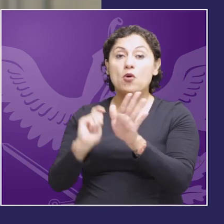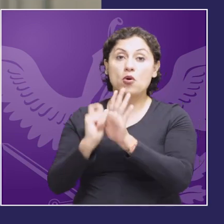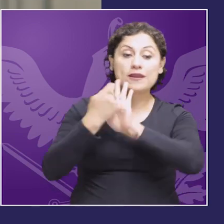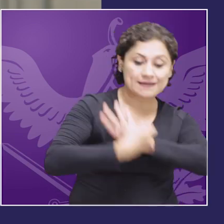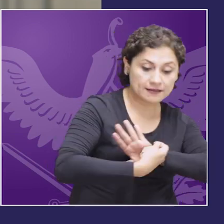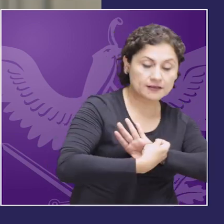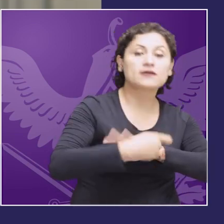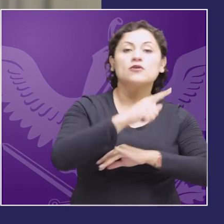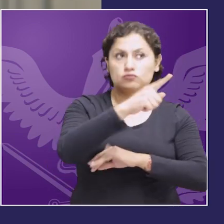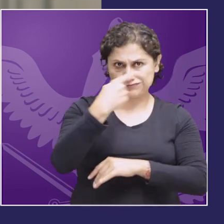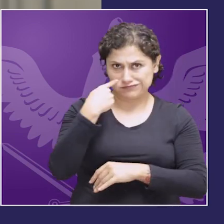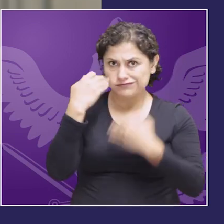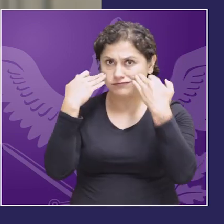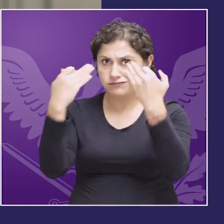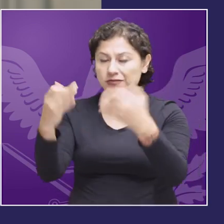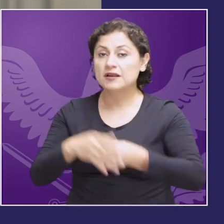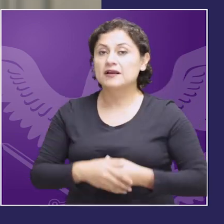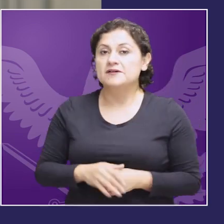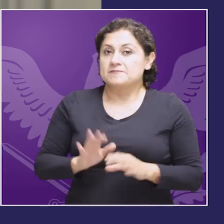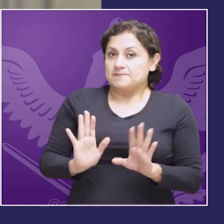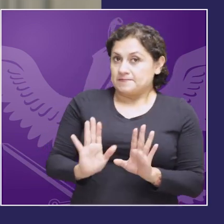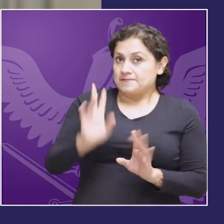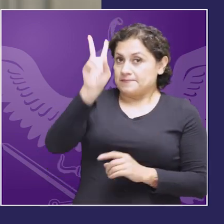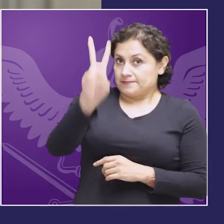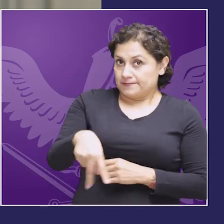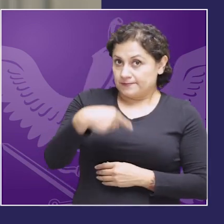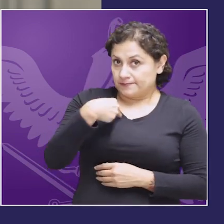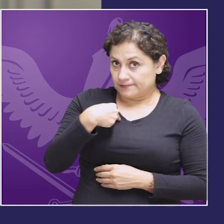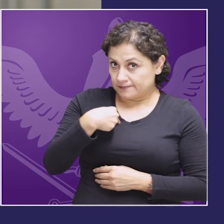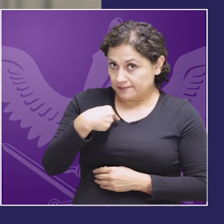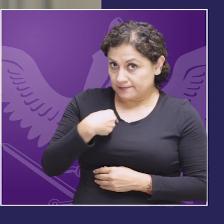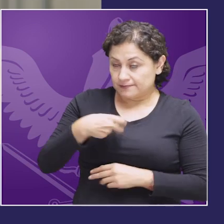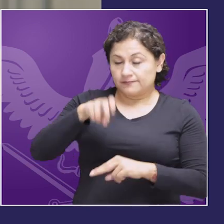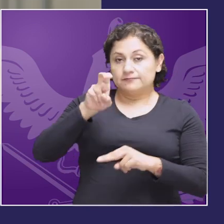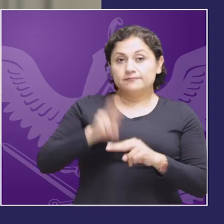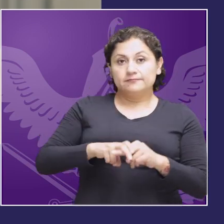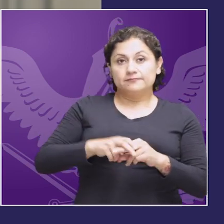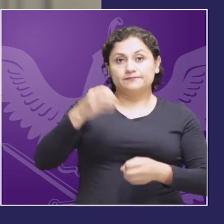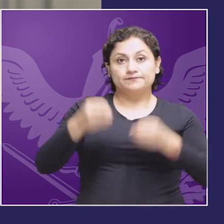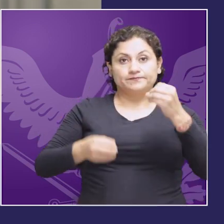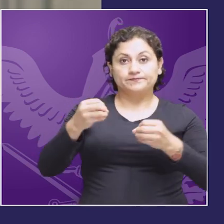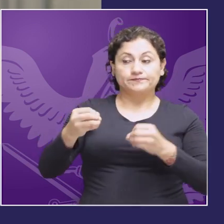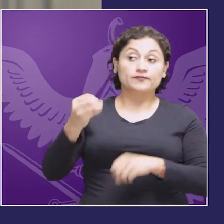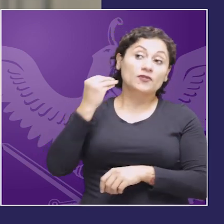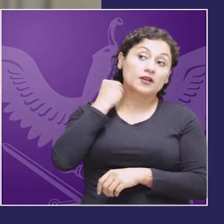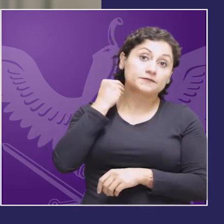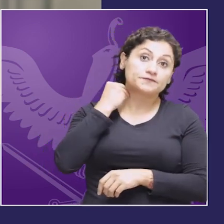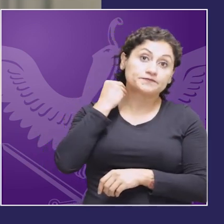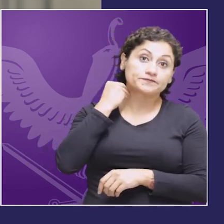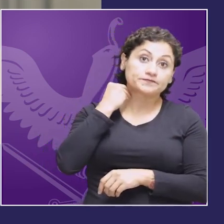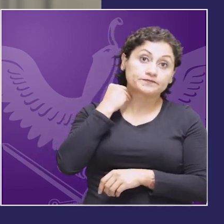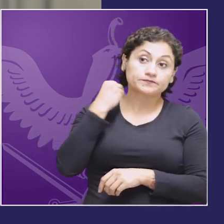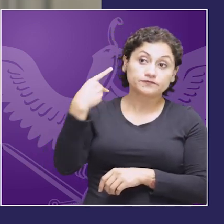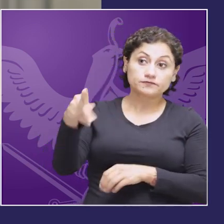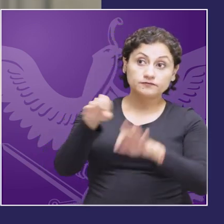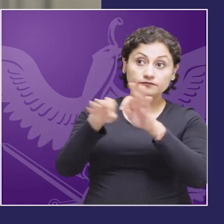creo que, yo insisto, yo sentada ahí sin una defensoría que no hubiera hecho ese trabajo, no. Entonces yo creo